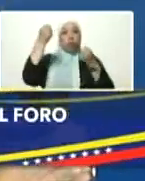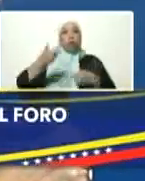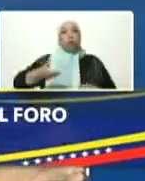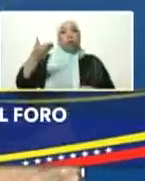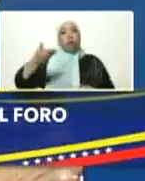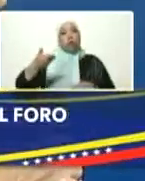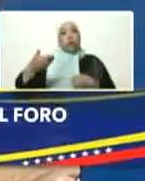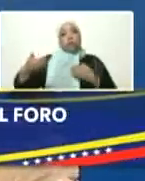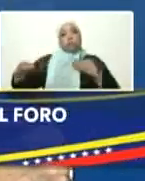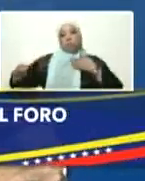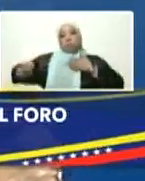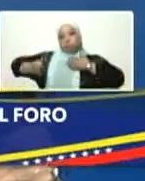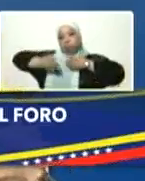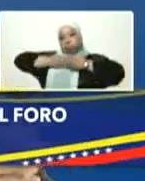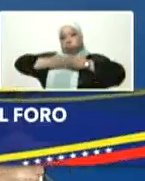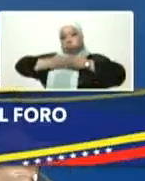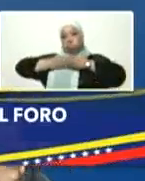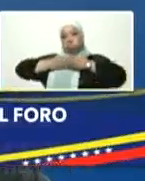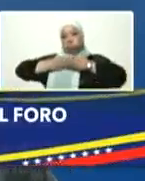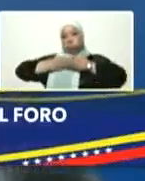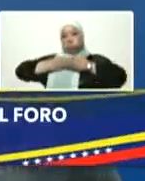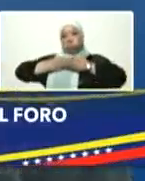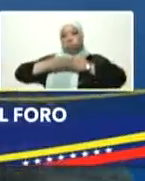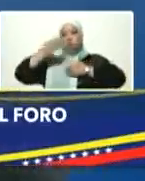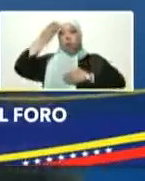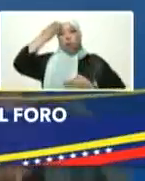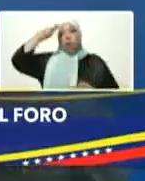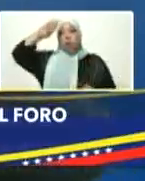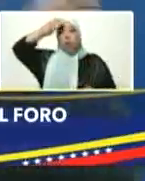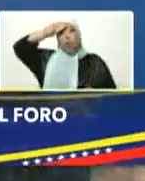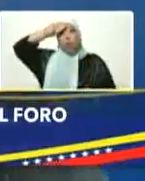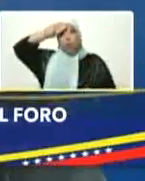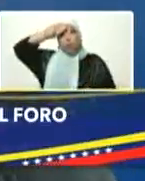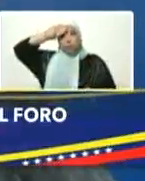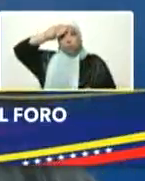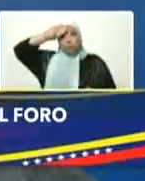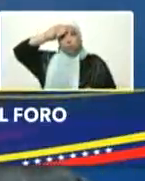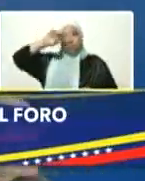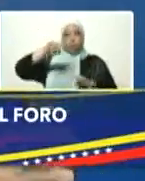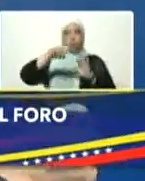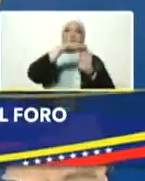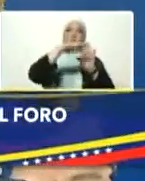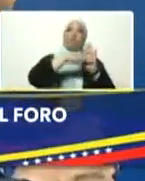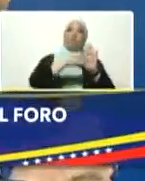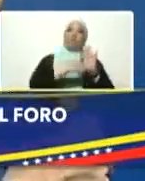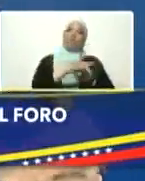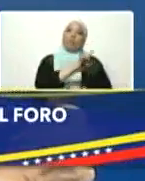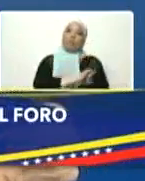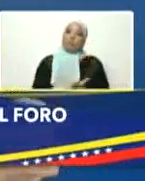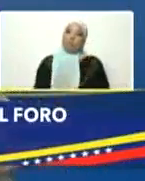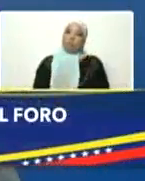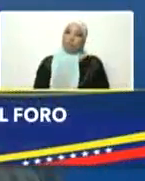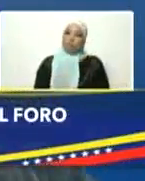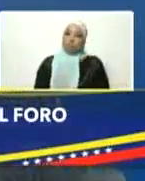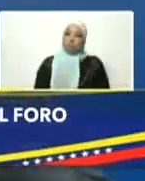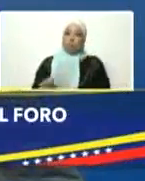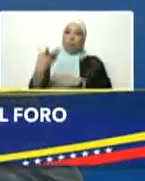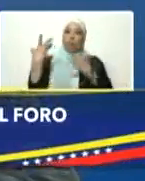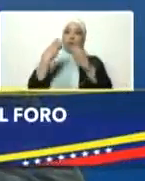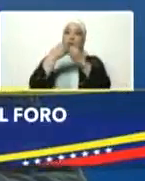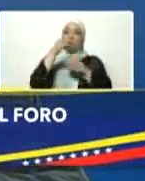bloqueos contra los bloqueos, tanto de Cuba como las sanciones o bloqueos de Venezuela, que tenemos que llevar